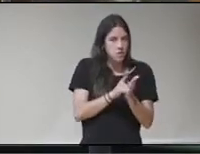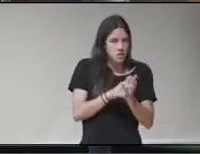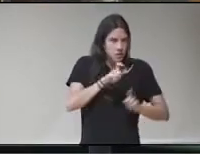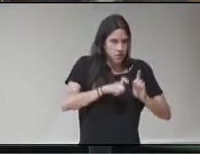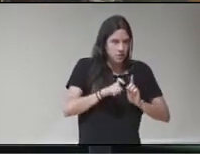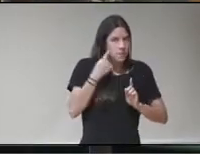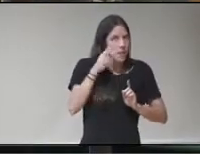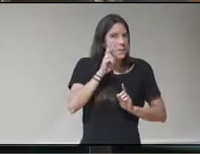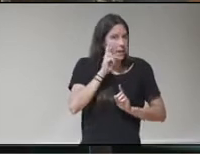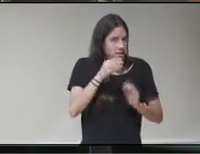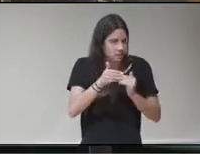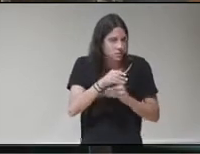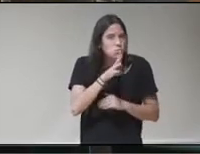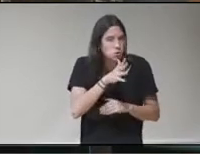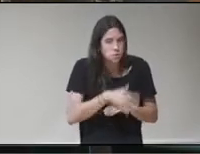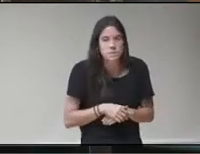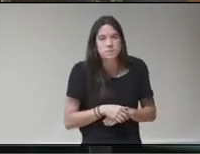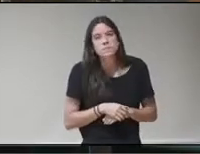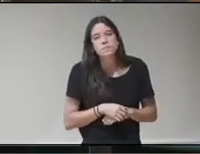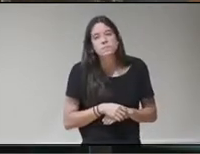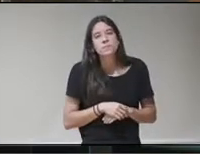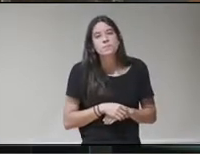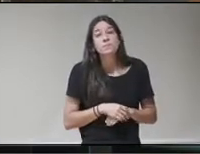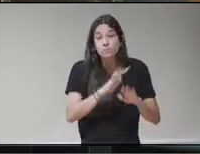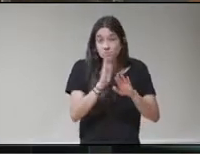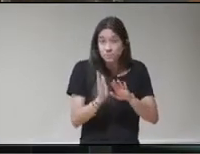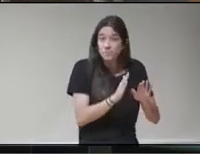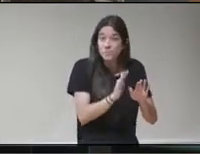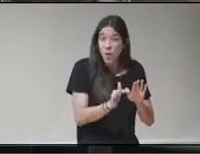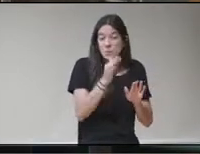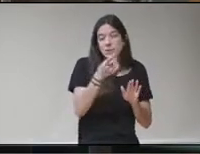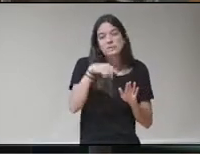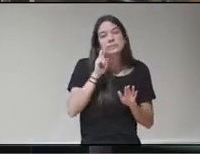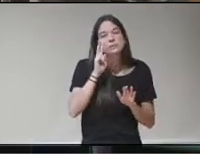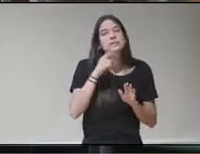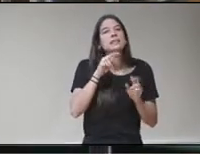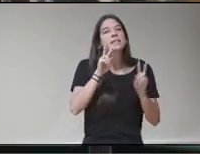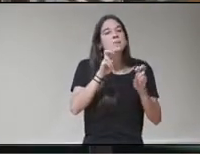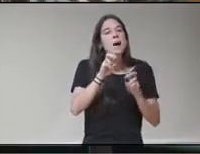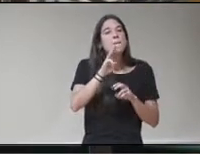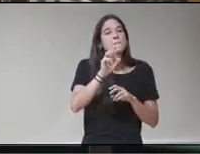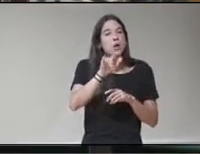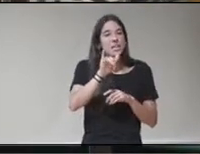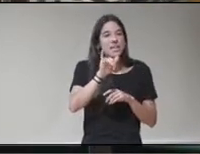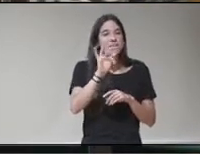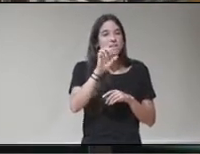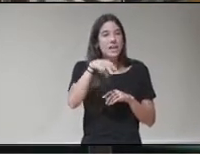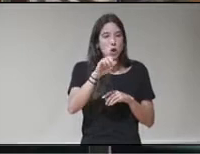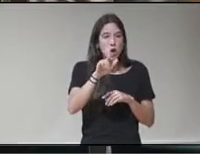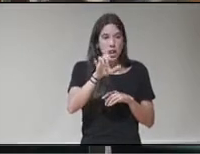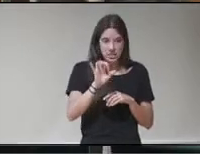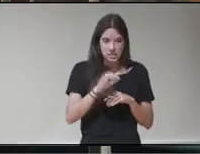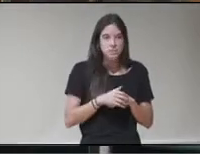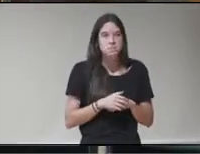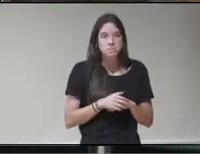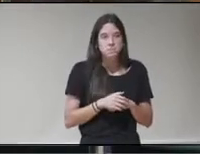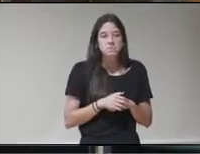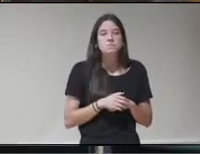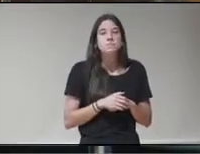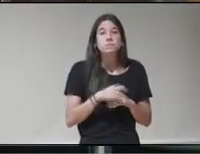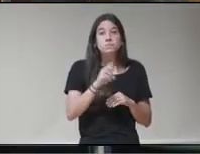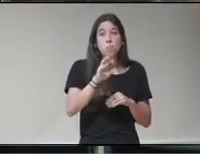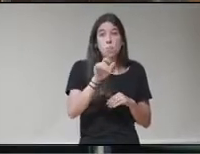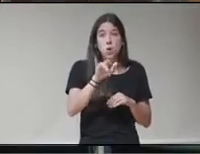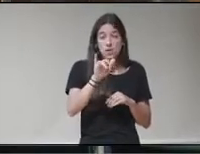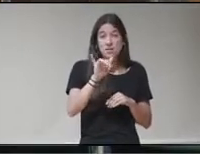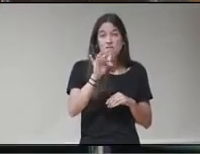Bien, aparte de eso, tenemos el asunto de los polifenoles. Los polifenoles, todos sabéis que tienen,